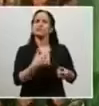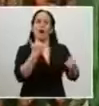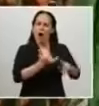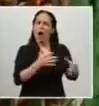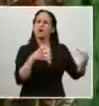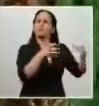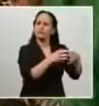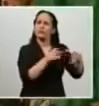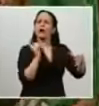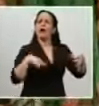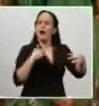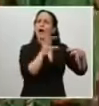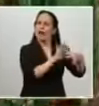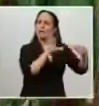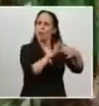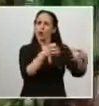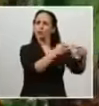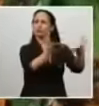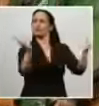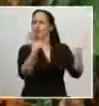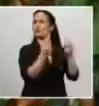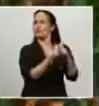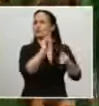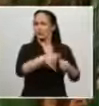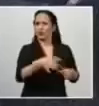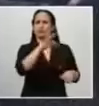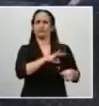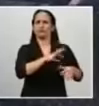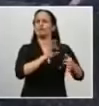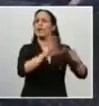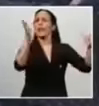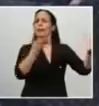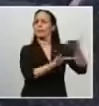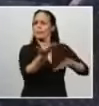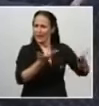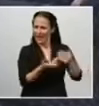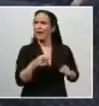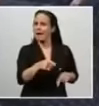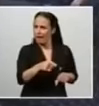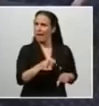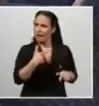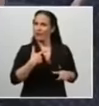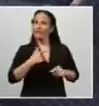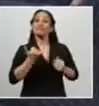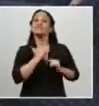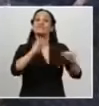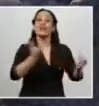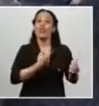gremios habían una vez más acordado paritarias libres. Se los dije en el salón, Eva